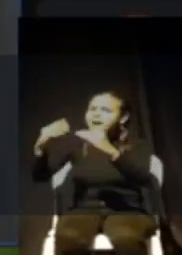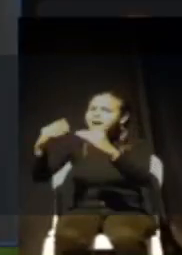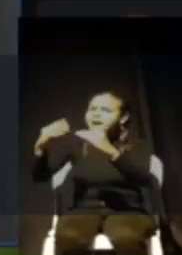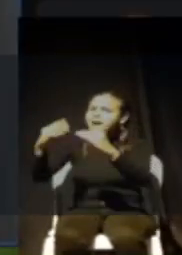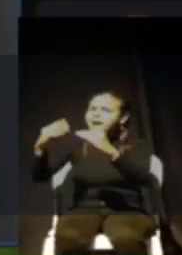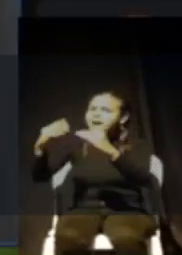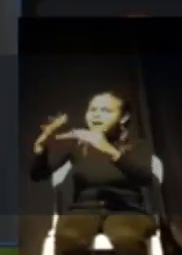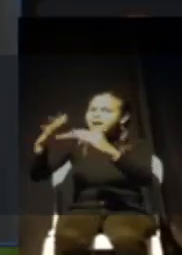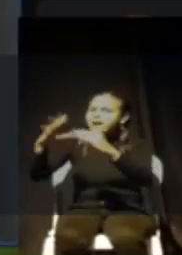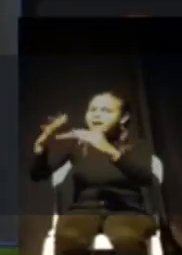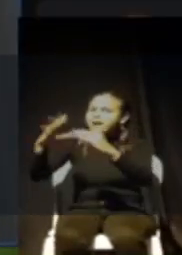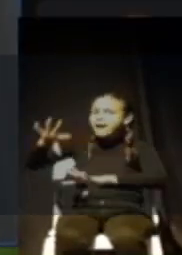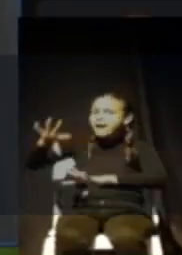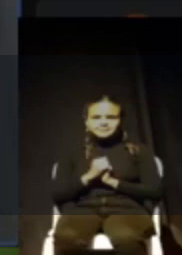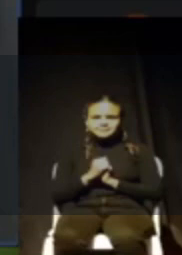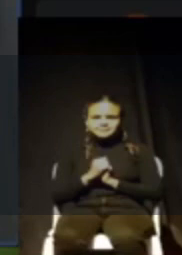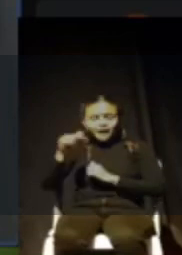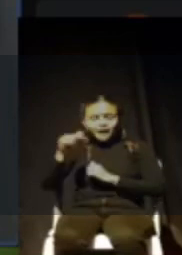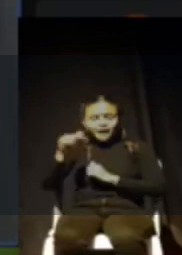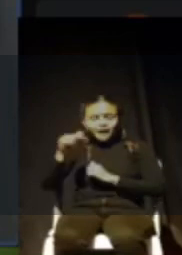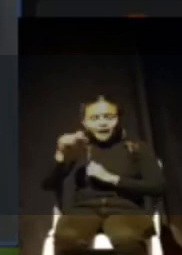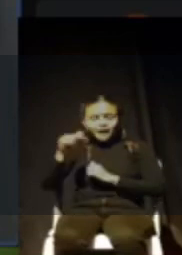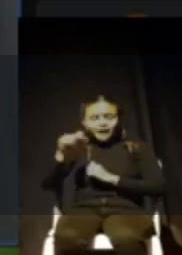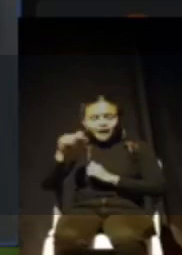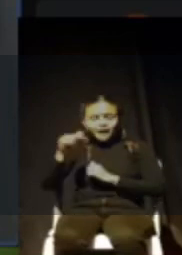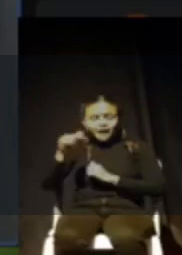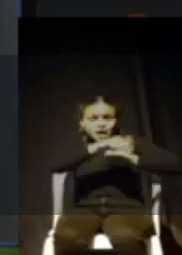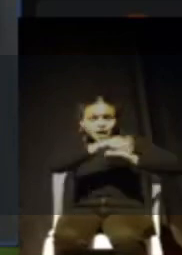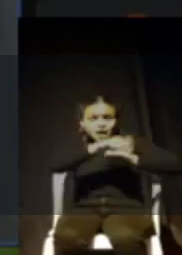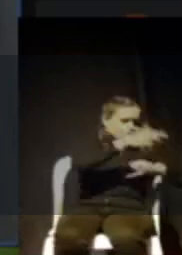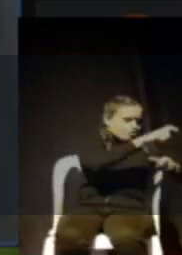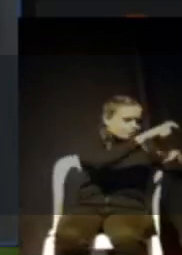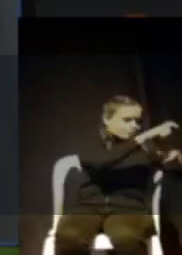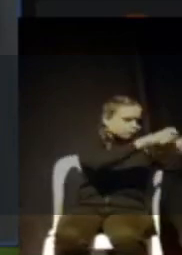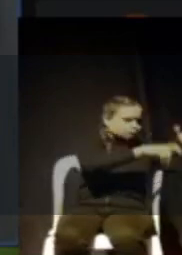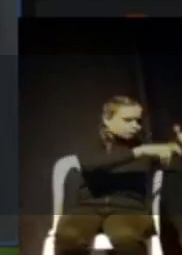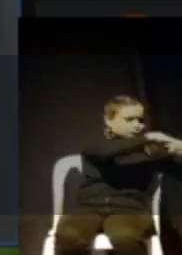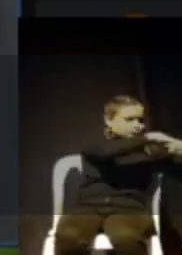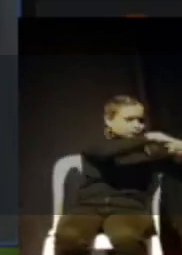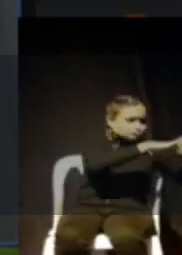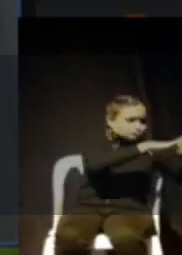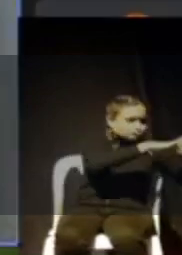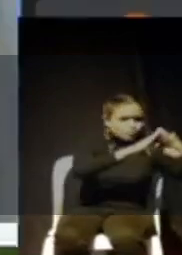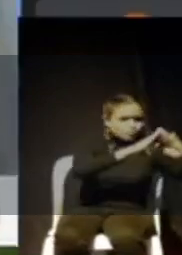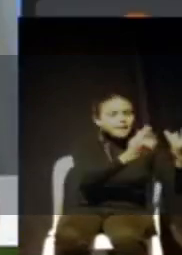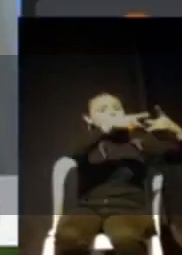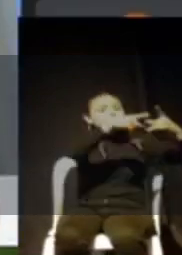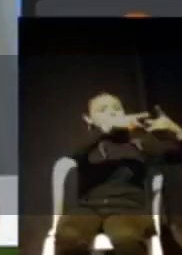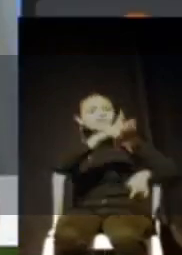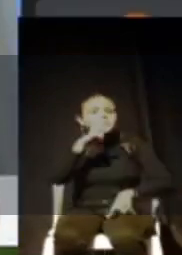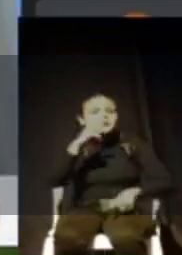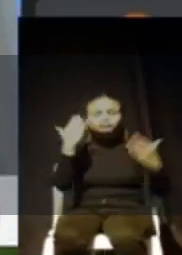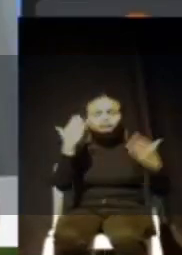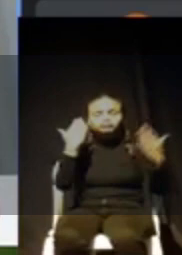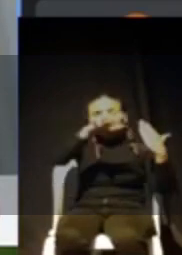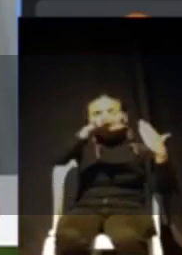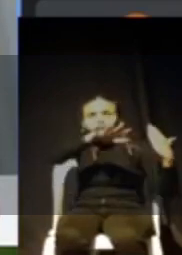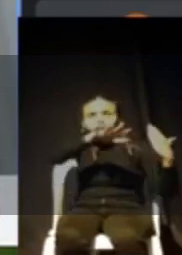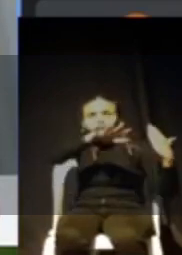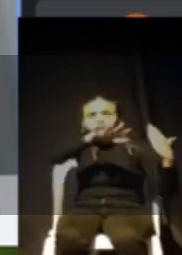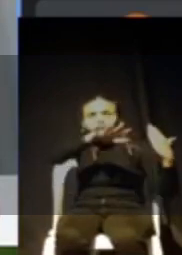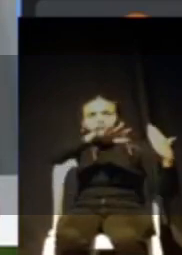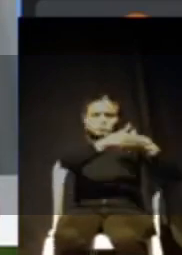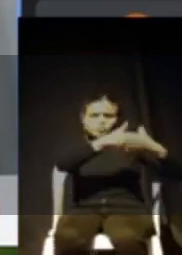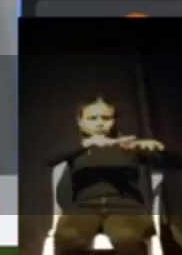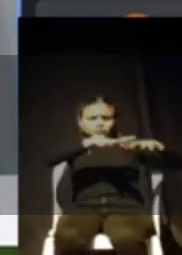en el Pacífico la línea que divide lo urbano de lo rural es realmente difusa, poco a poco el territorio se va convirtiendo en región o en